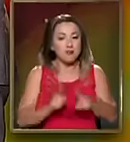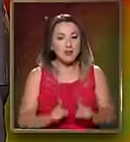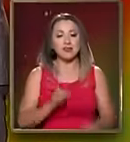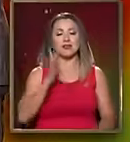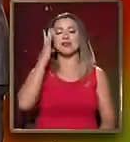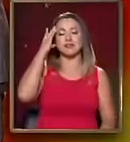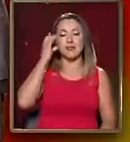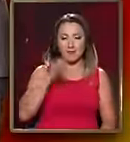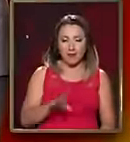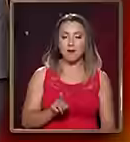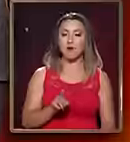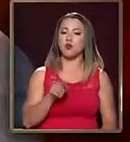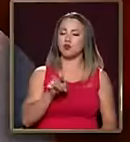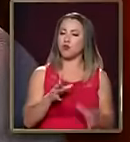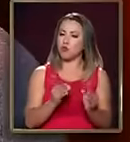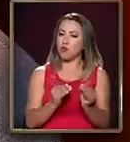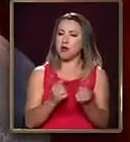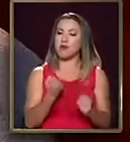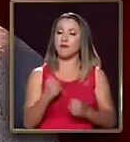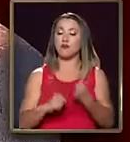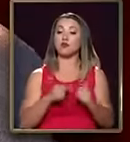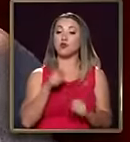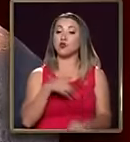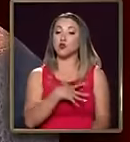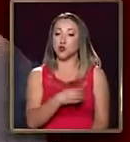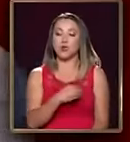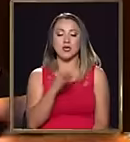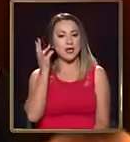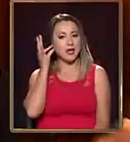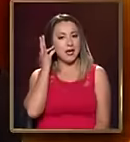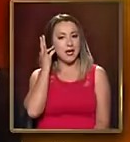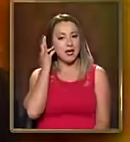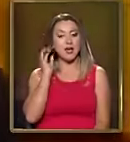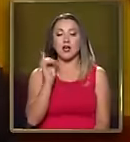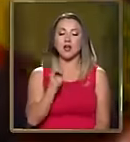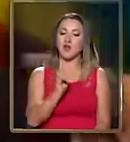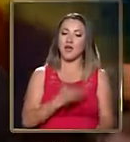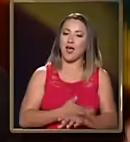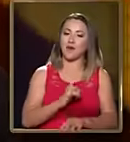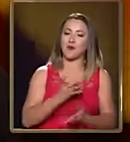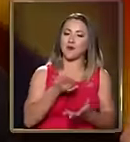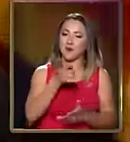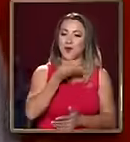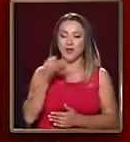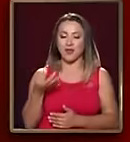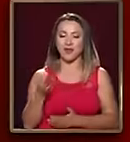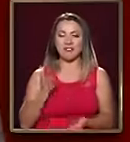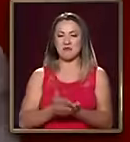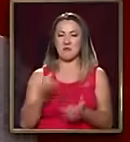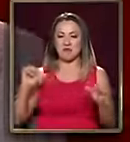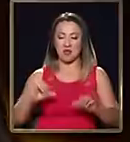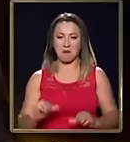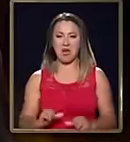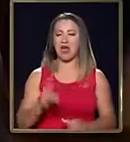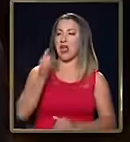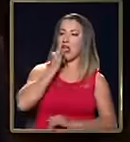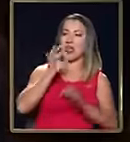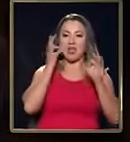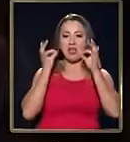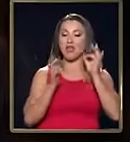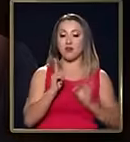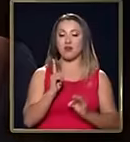sabemos del nerviosismo de tu hija. Sí. Y tu hija no es como tú la contaste en la rutina, por eso lo quiero decir. Por supuesto. Ella